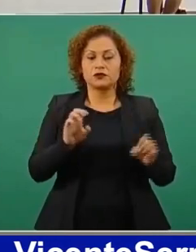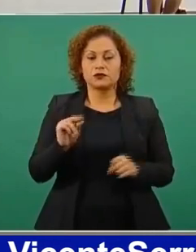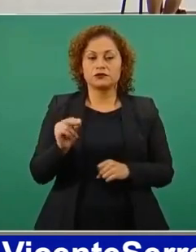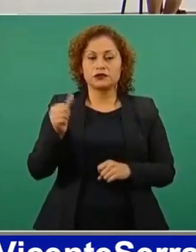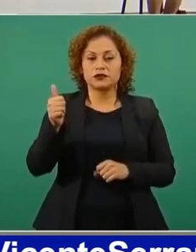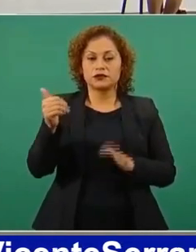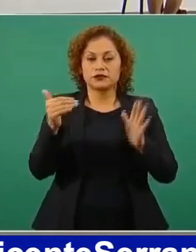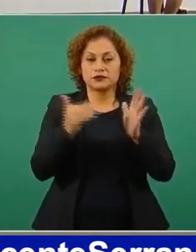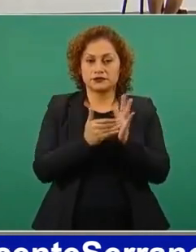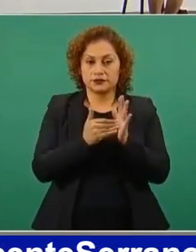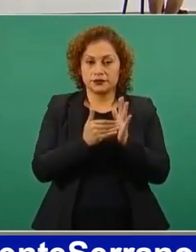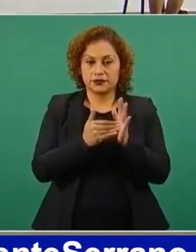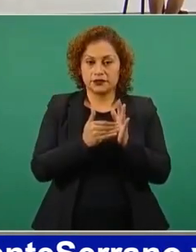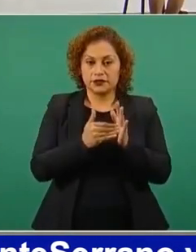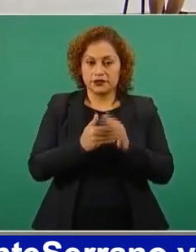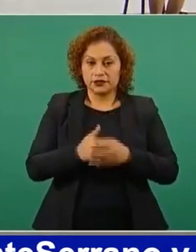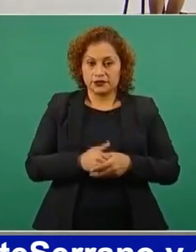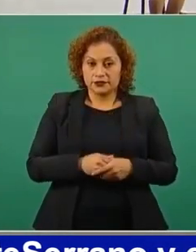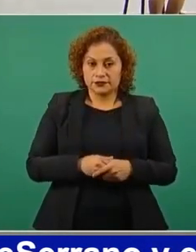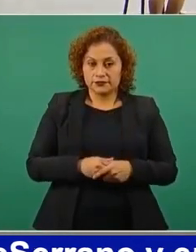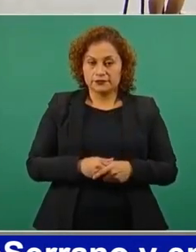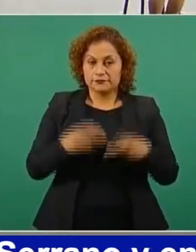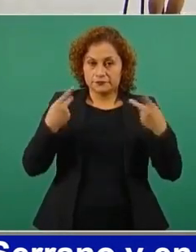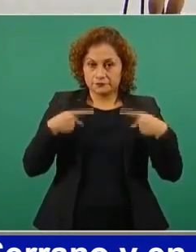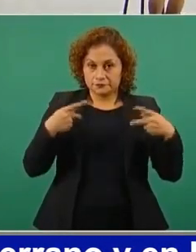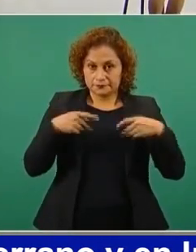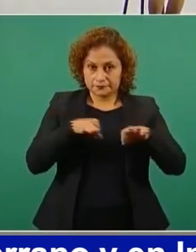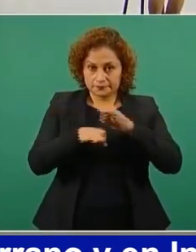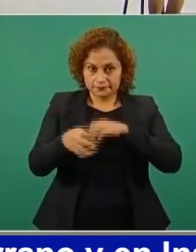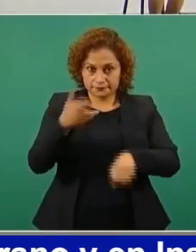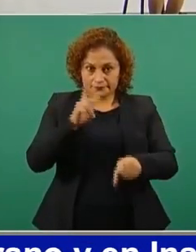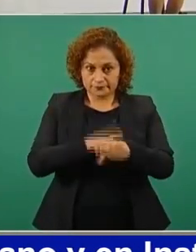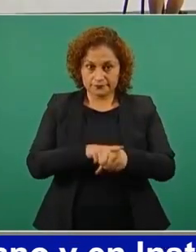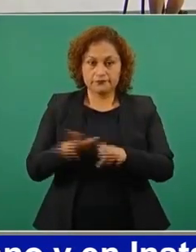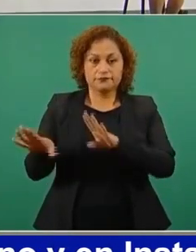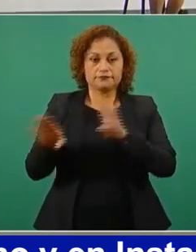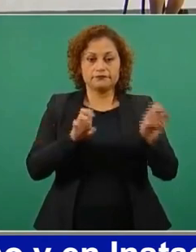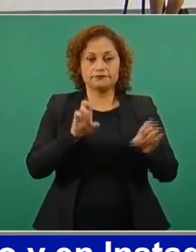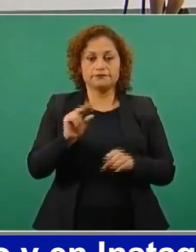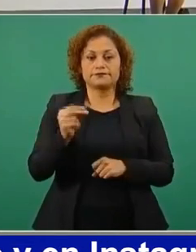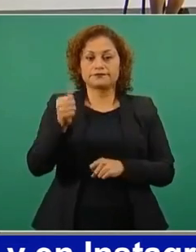986,000. Que es personal de salud,